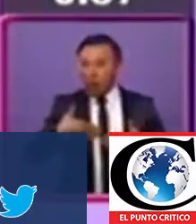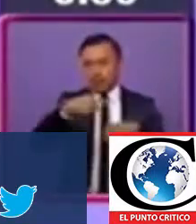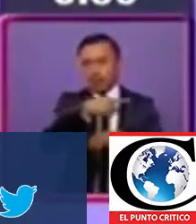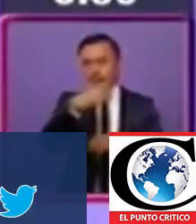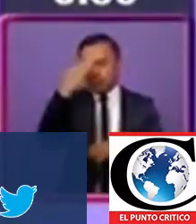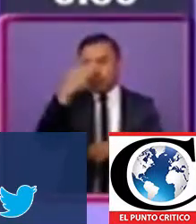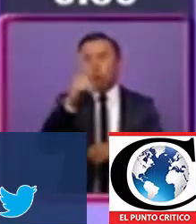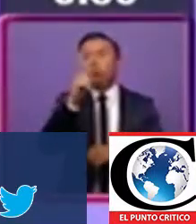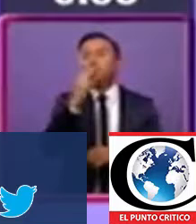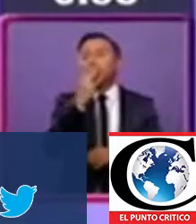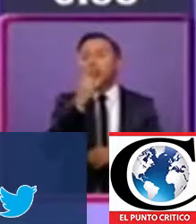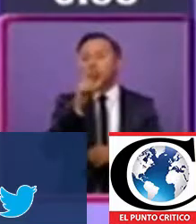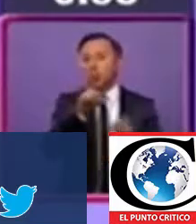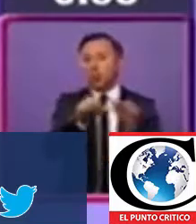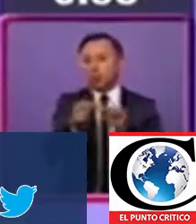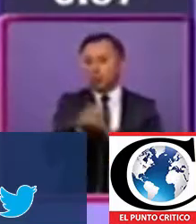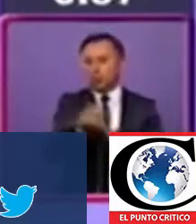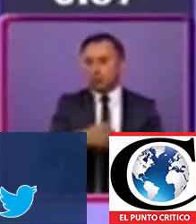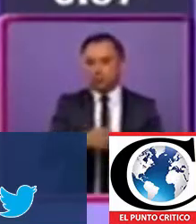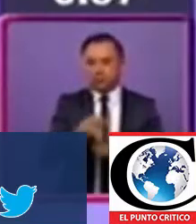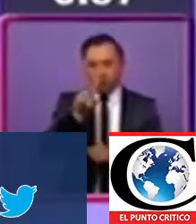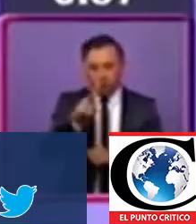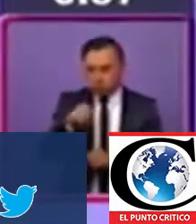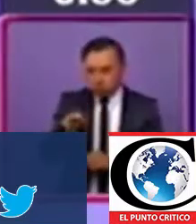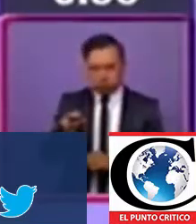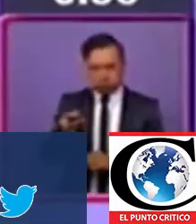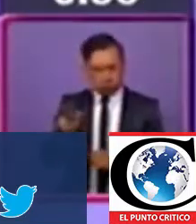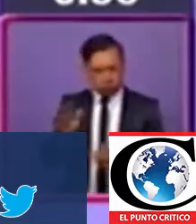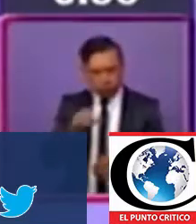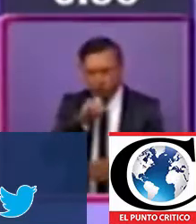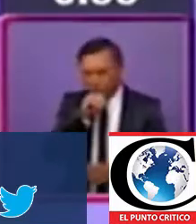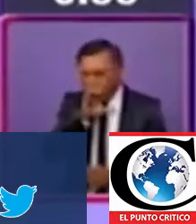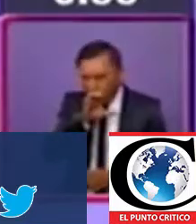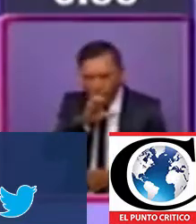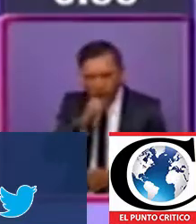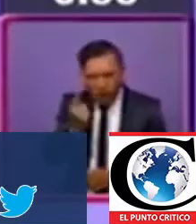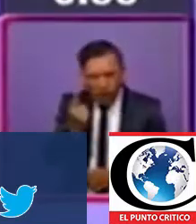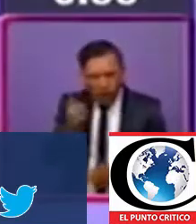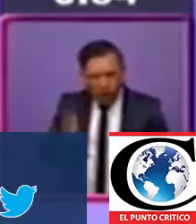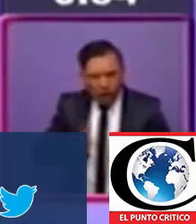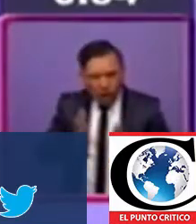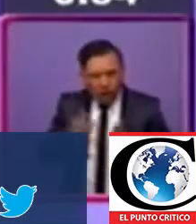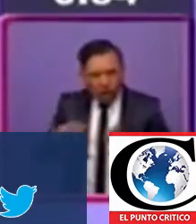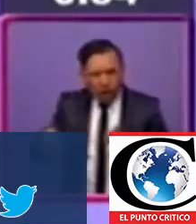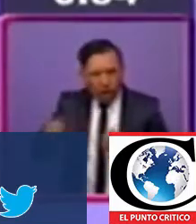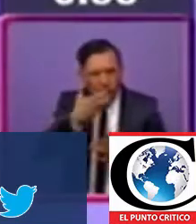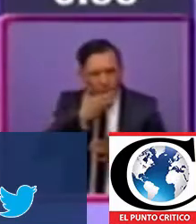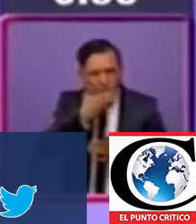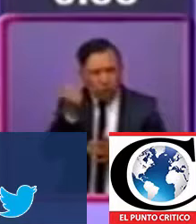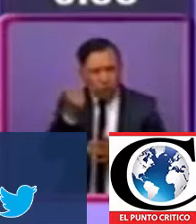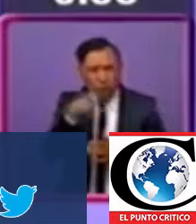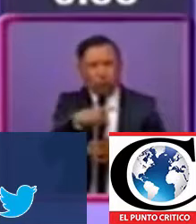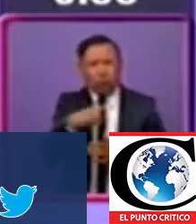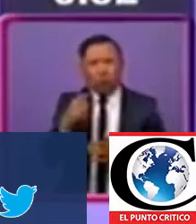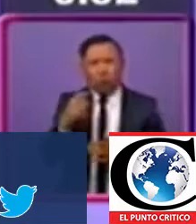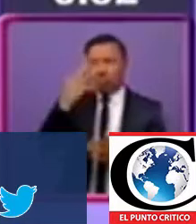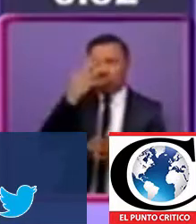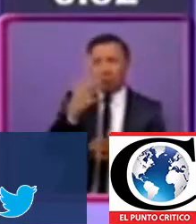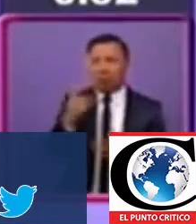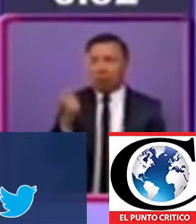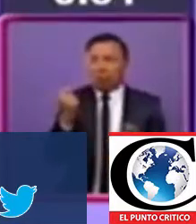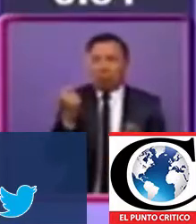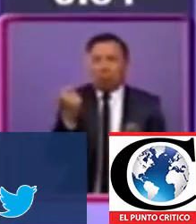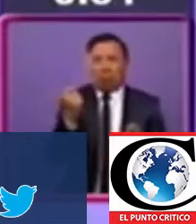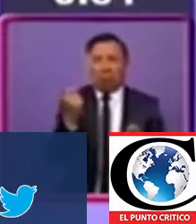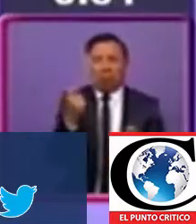tenía que estar leyendo, y pues esto se vio que más que nada ha sido preparada para